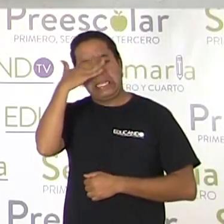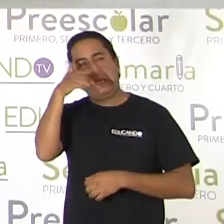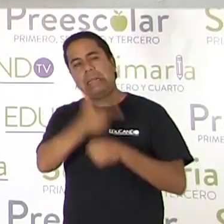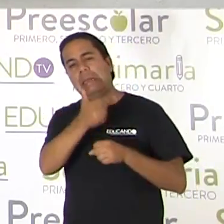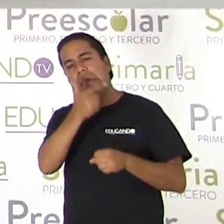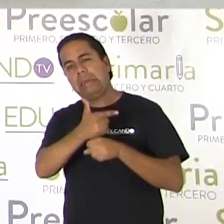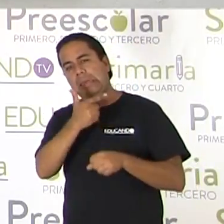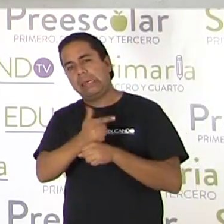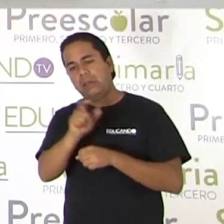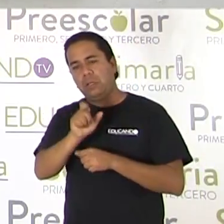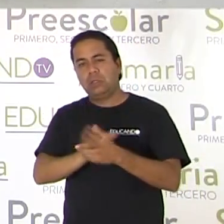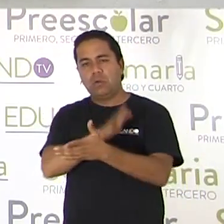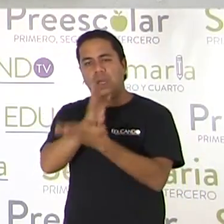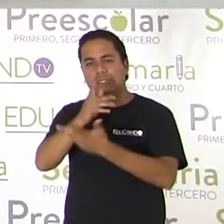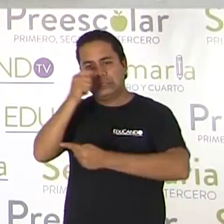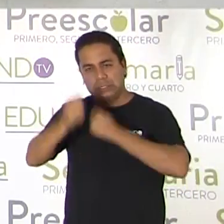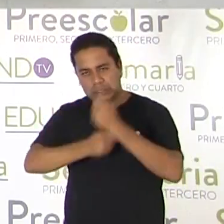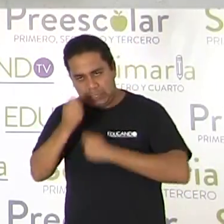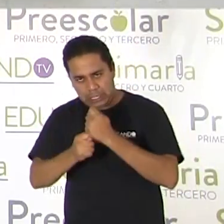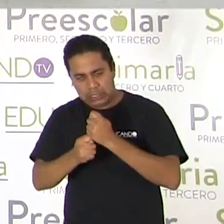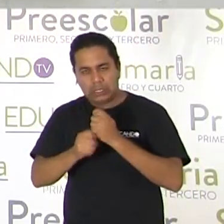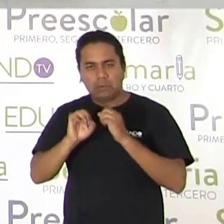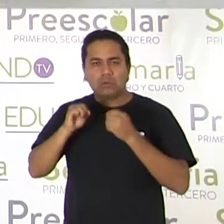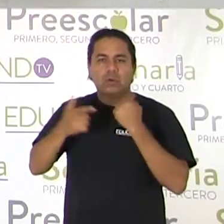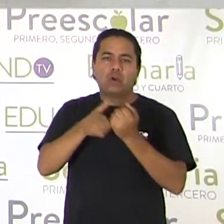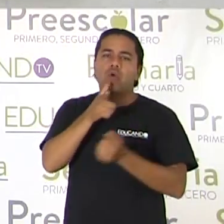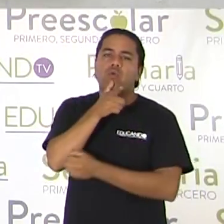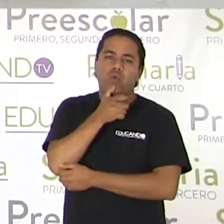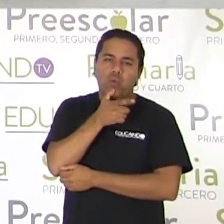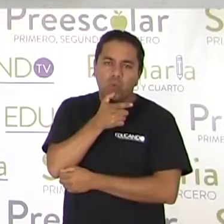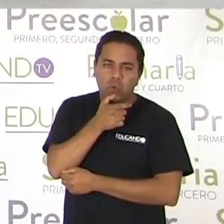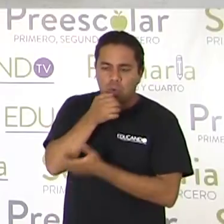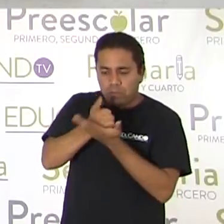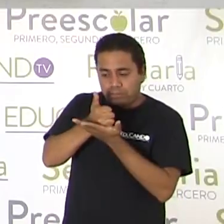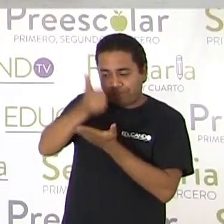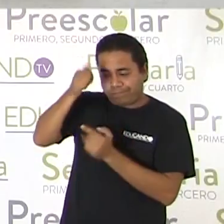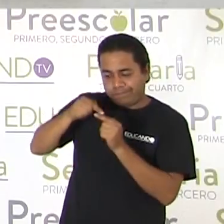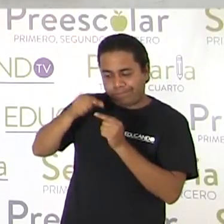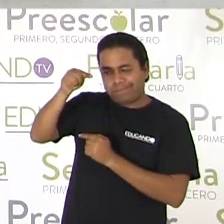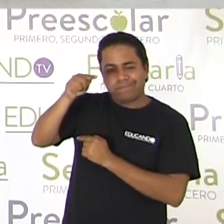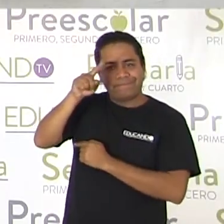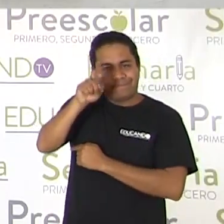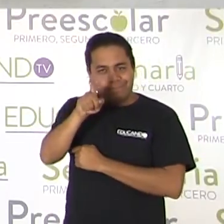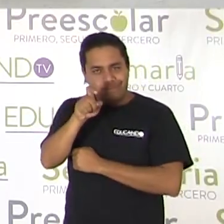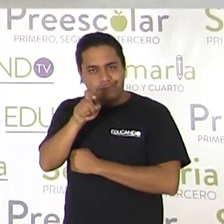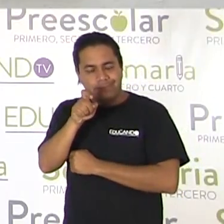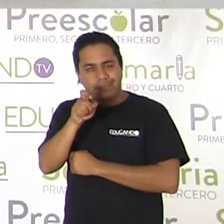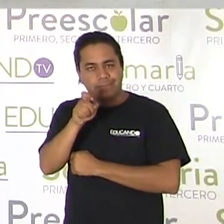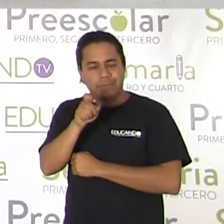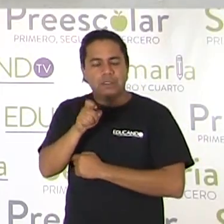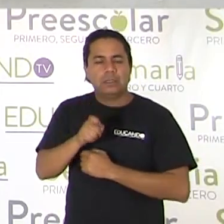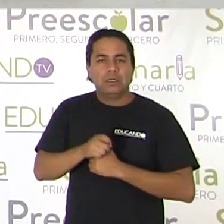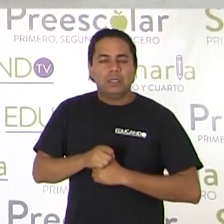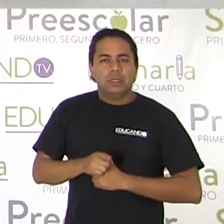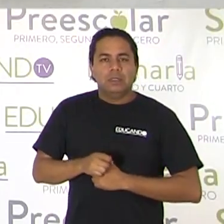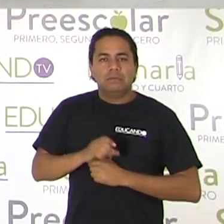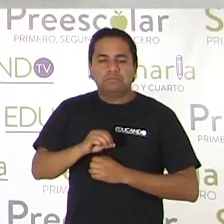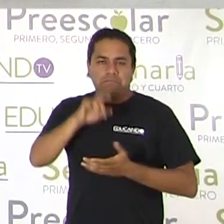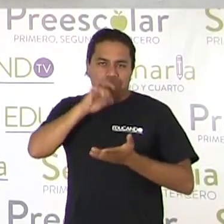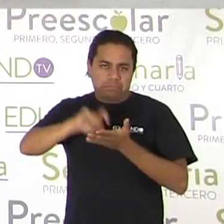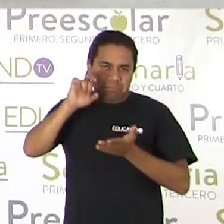Cada vez que vas a la tienda, cuando pides un jugo, una botella de agua, cuando se compra